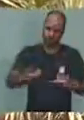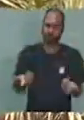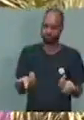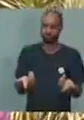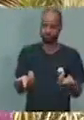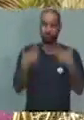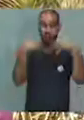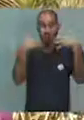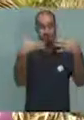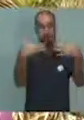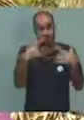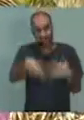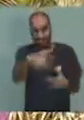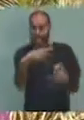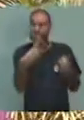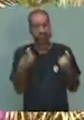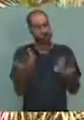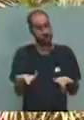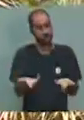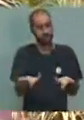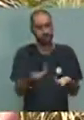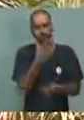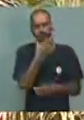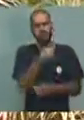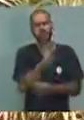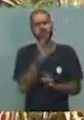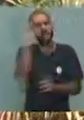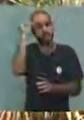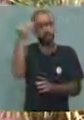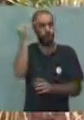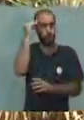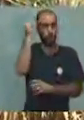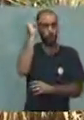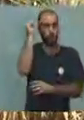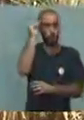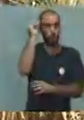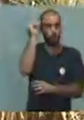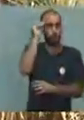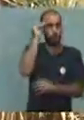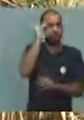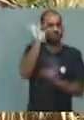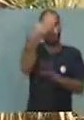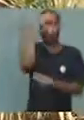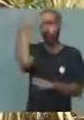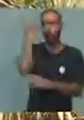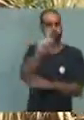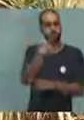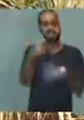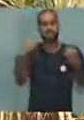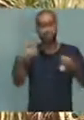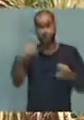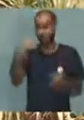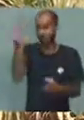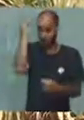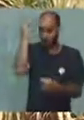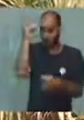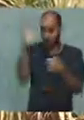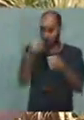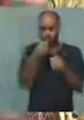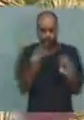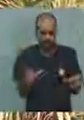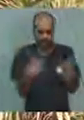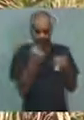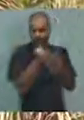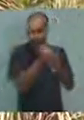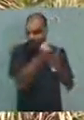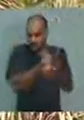sobre todo de los hombres de pensamiento claro. No solo hombres que hayan acumulado conocimientos, sino hombres que pongan sus conocimientos del